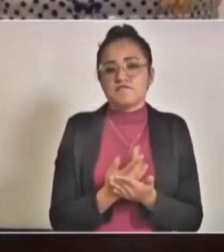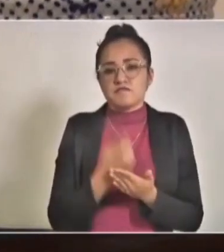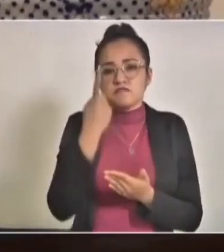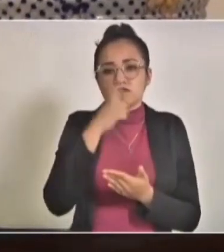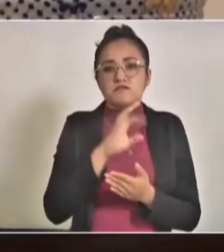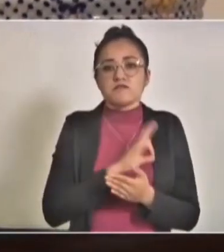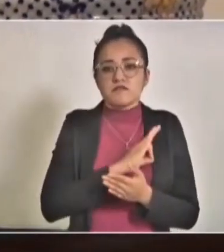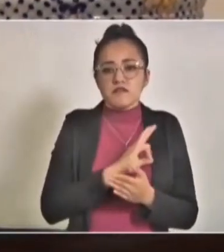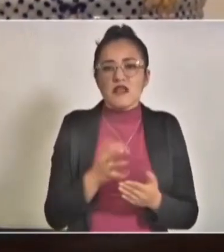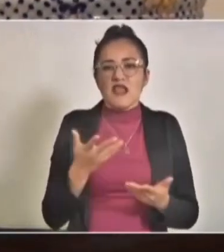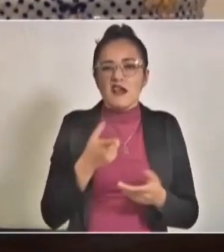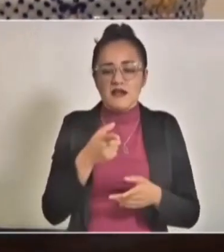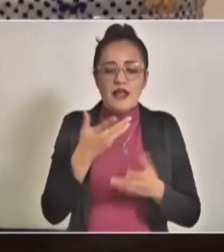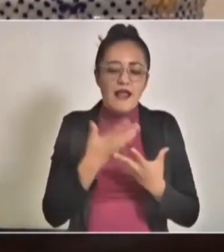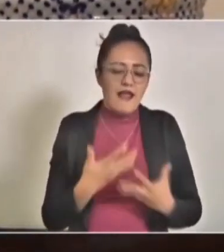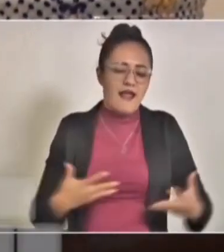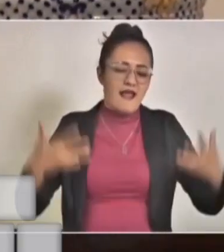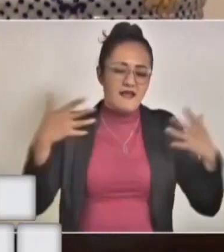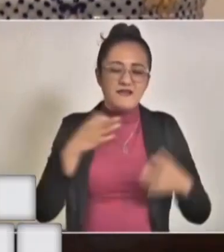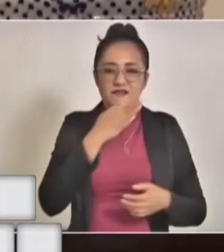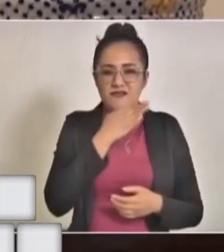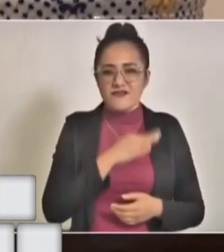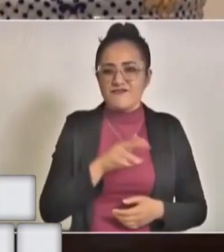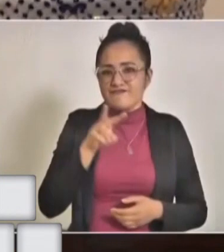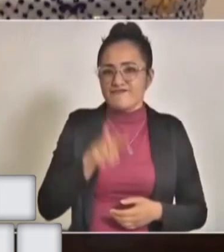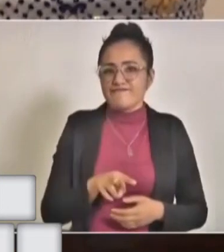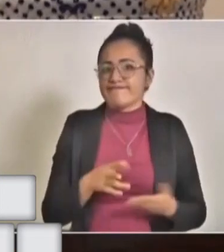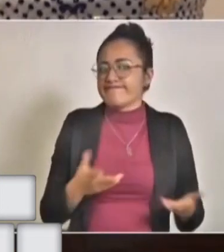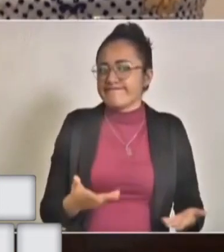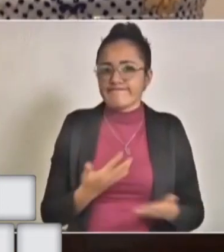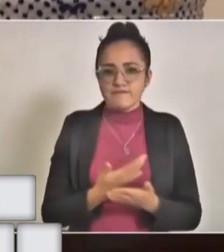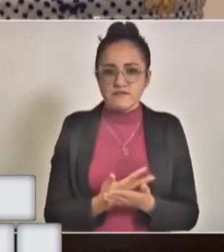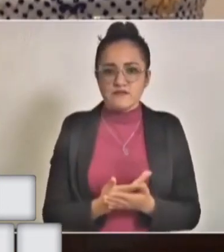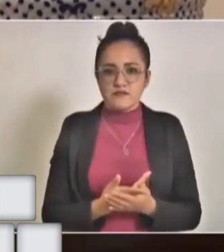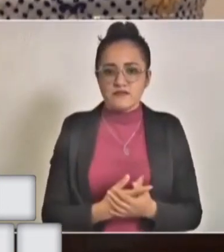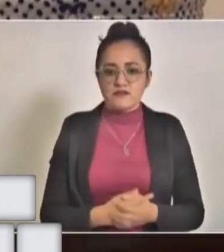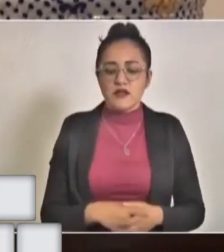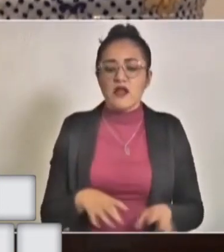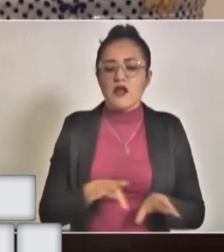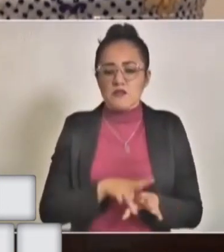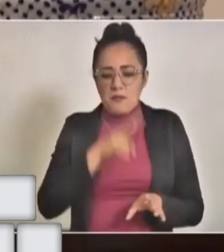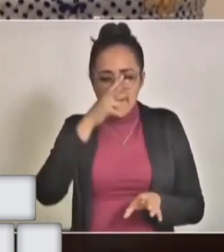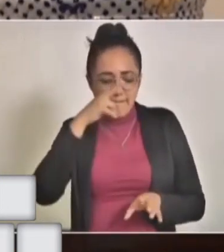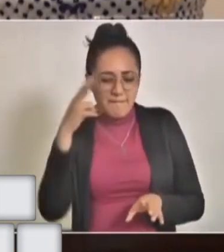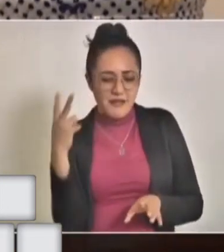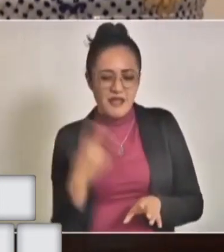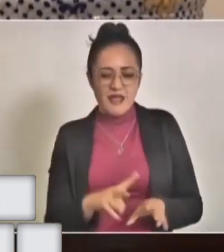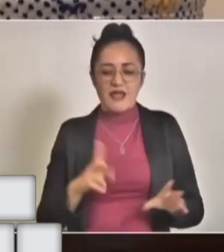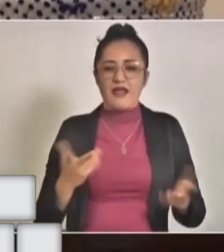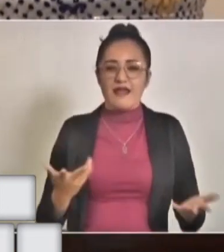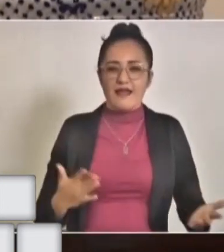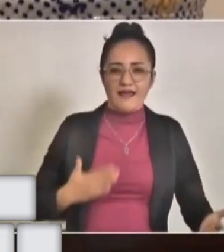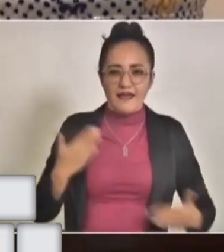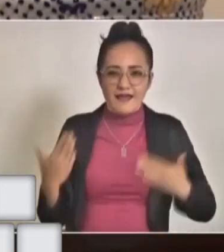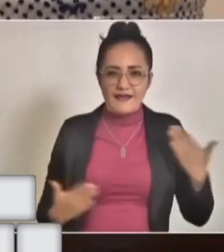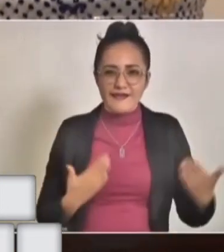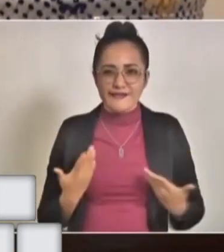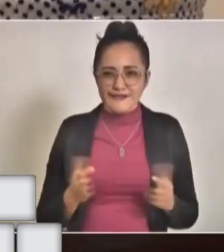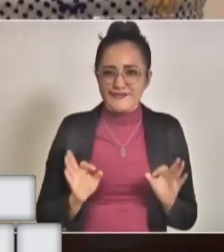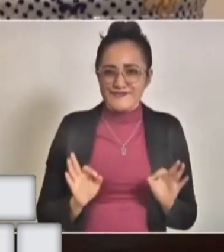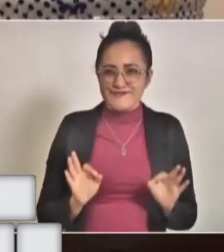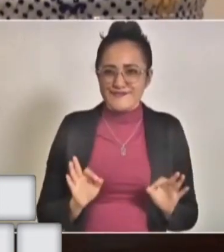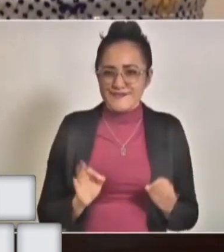llevarse a cabo esa gran fiesta patria mexicana este